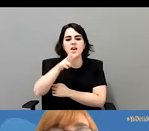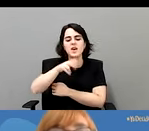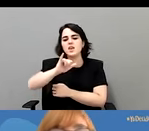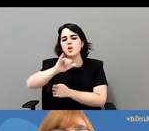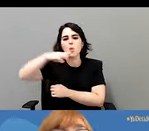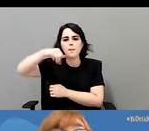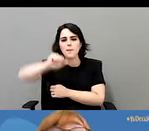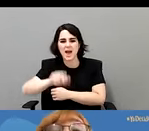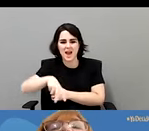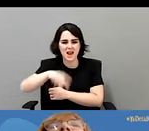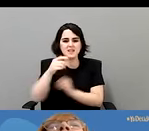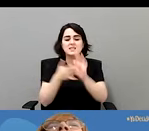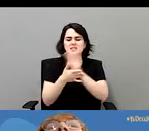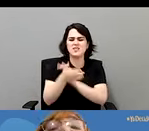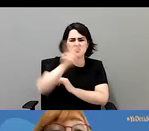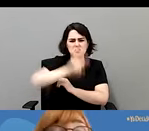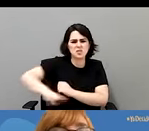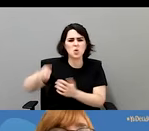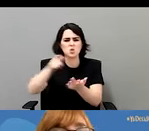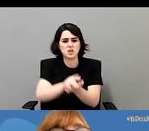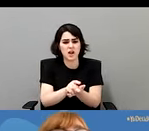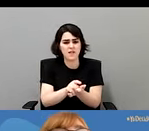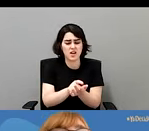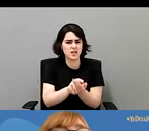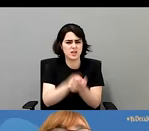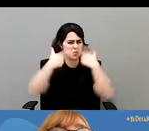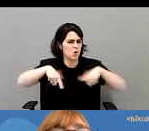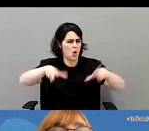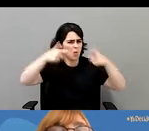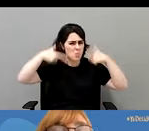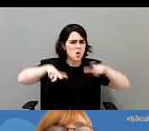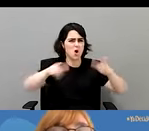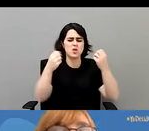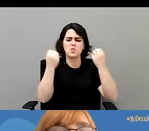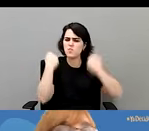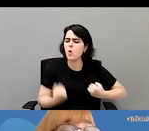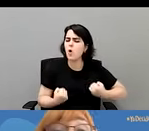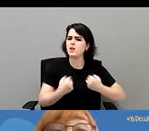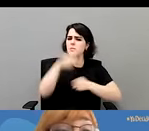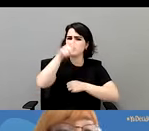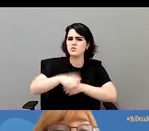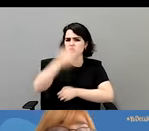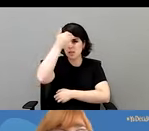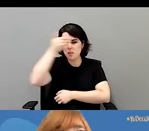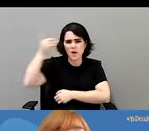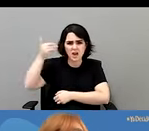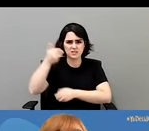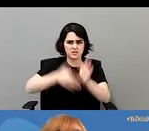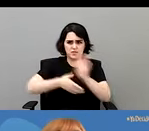vuelvo a repetir, había un protagonismo de las personas con parálisis cerebral. Es que estabais